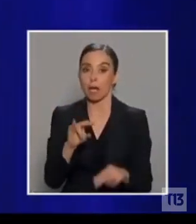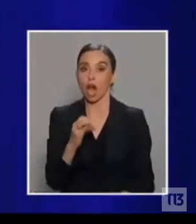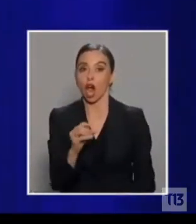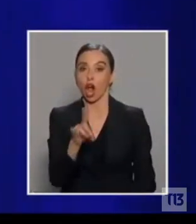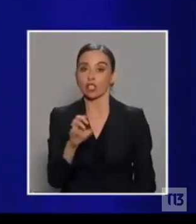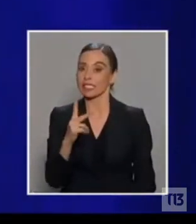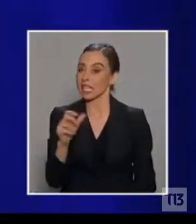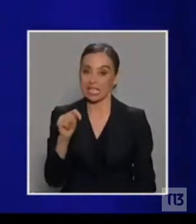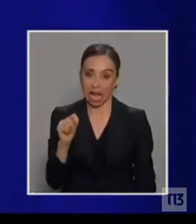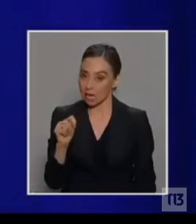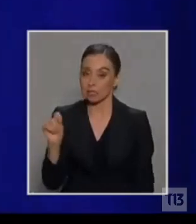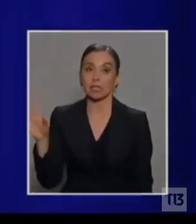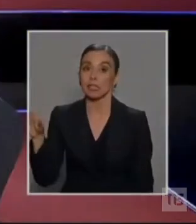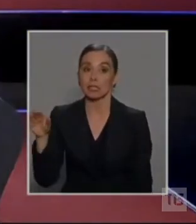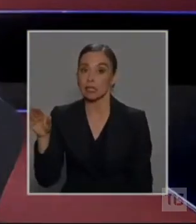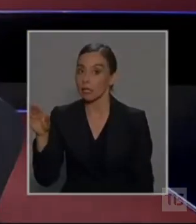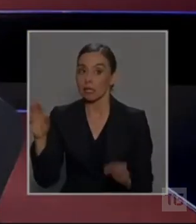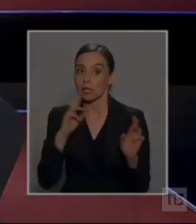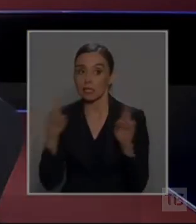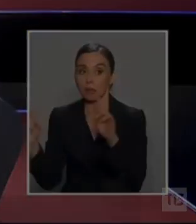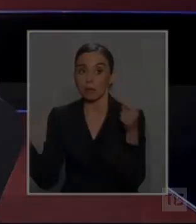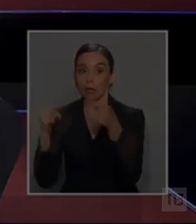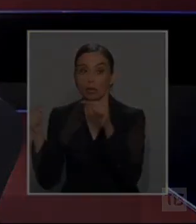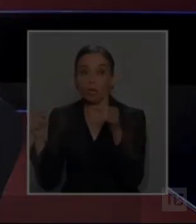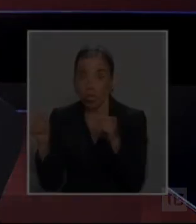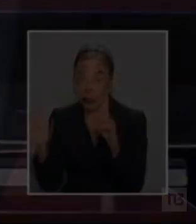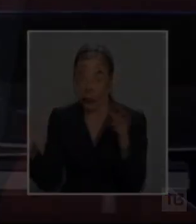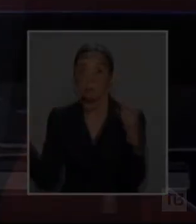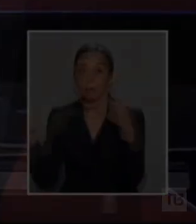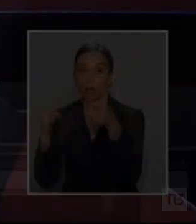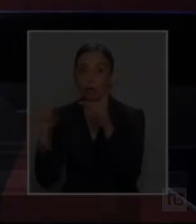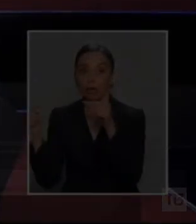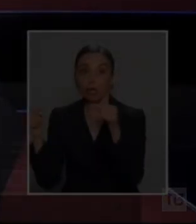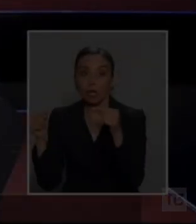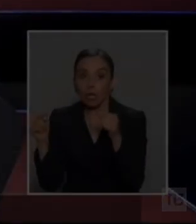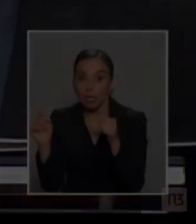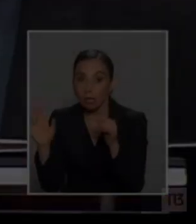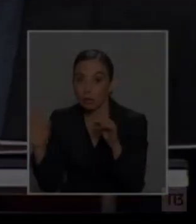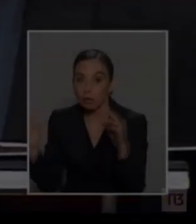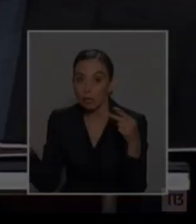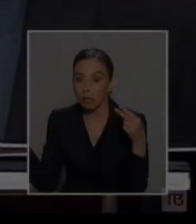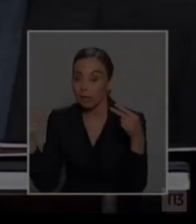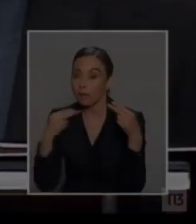Cast. Mira, hay una cuestión, hay una cuestión que a mí me parece...